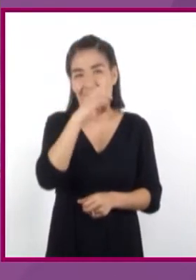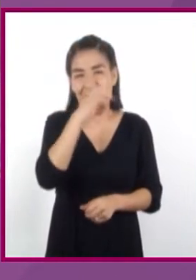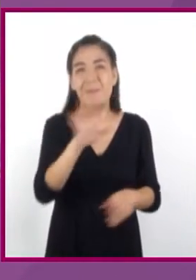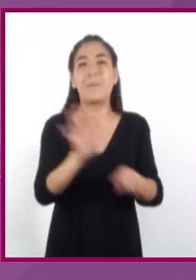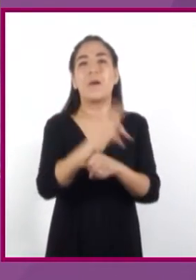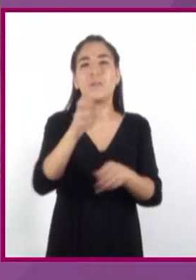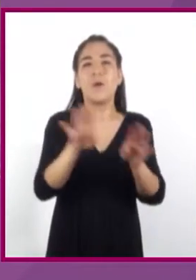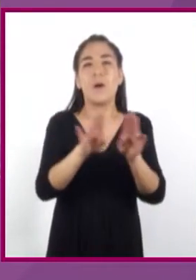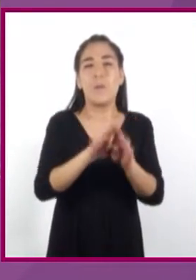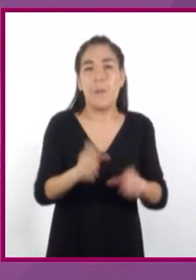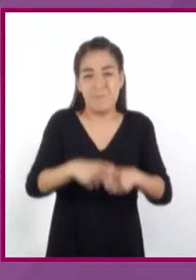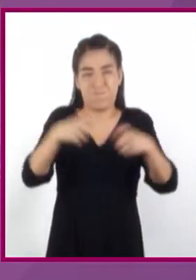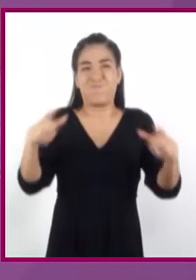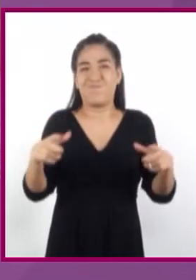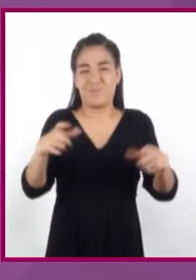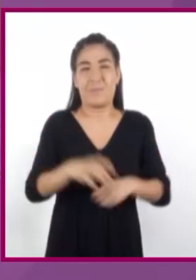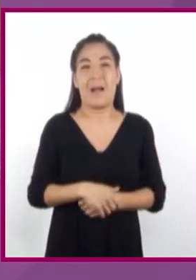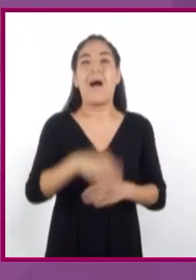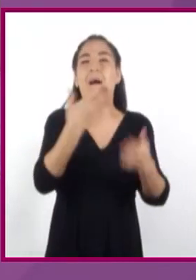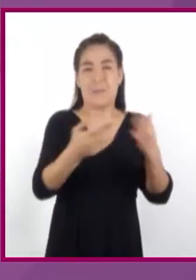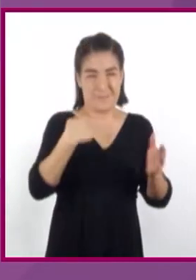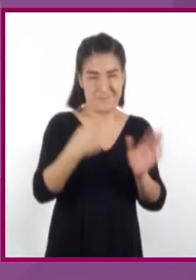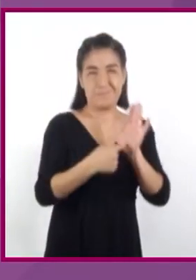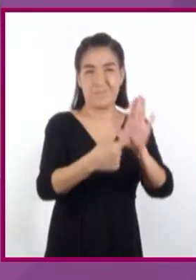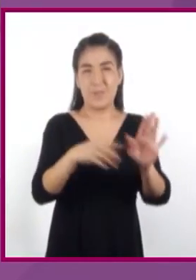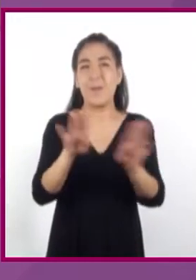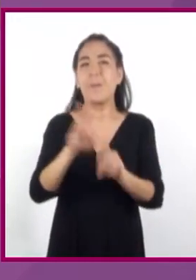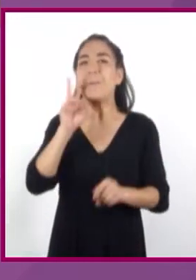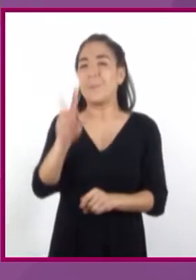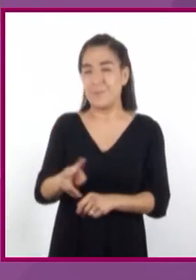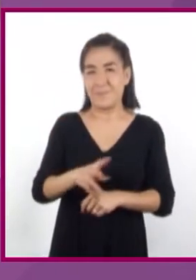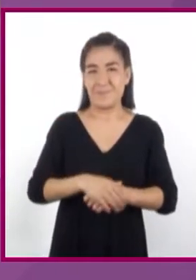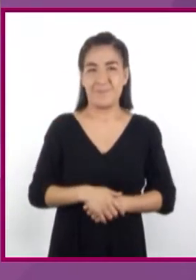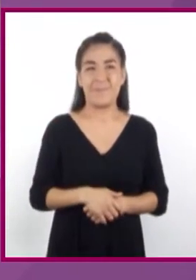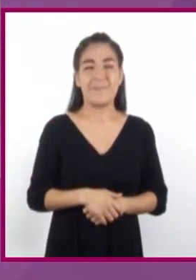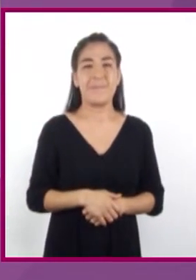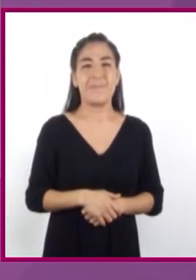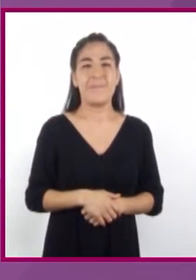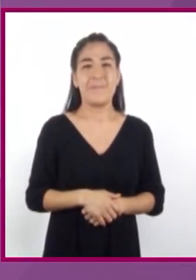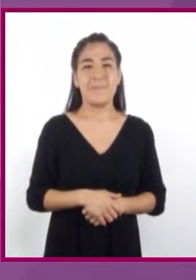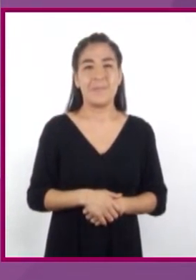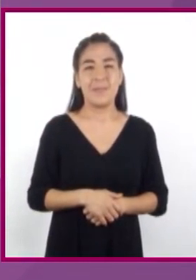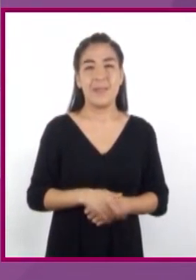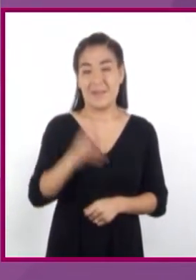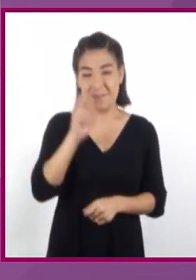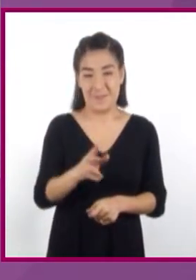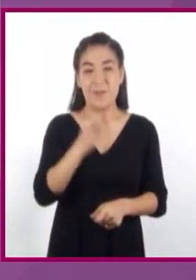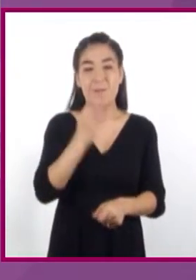que se expanden. Ahora te voy a demostrar cómo es que pasa esto. Chícate. Vamos a agarrar